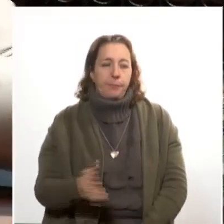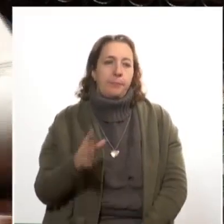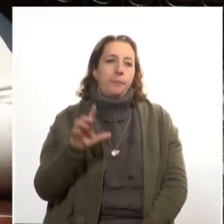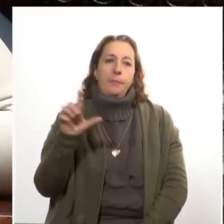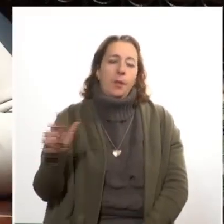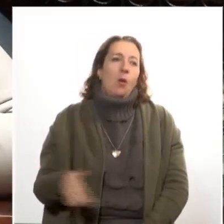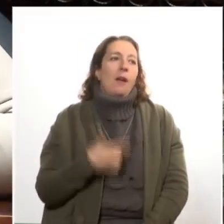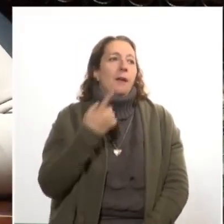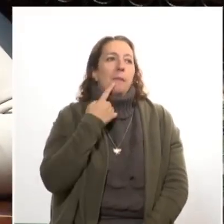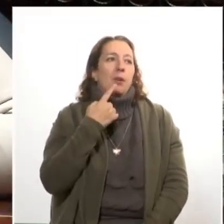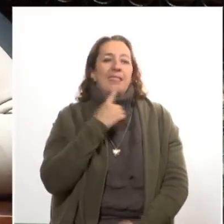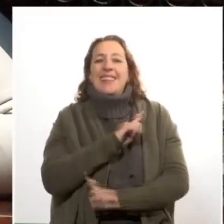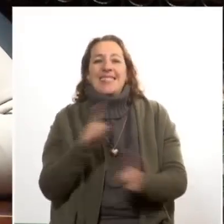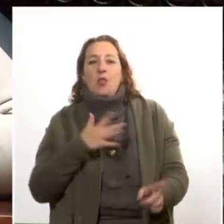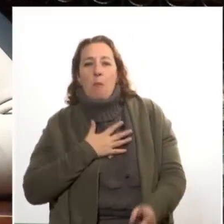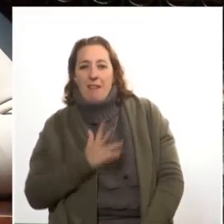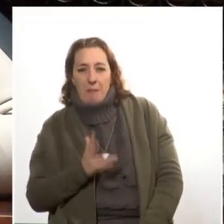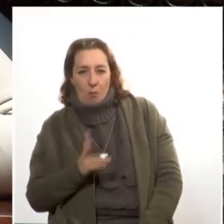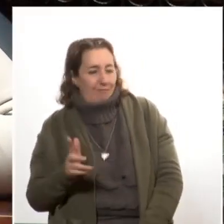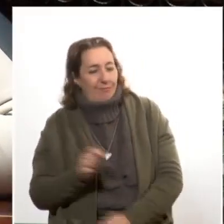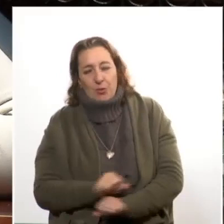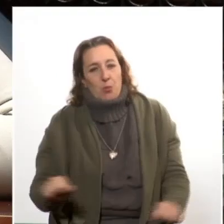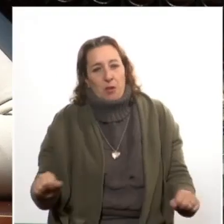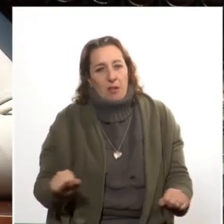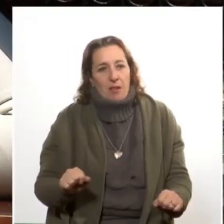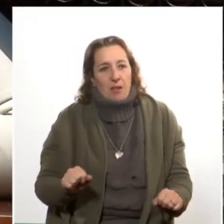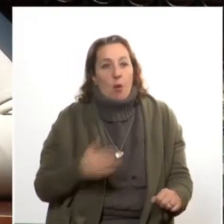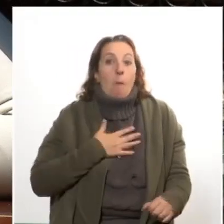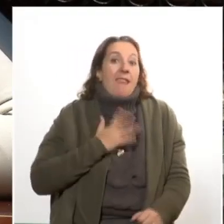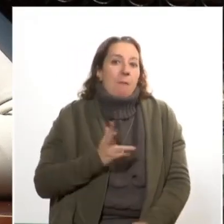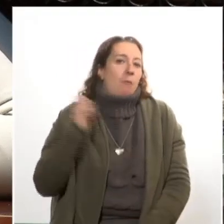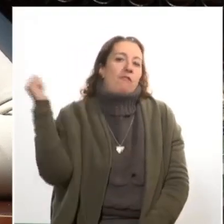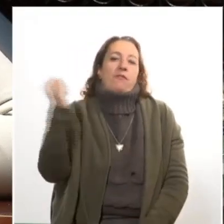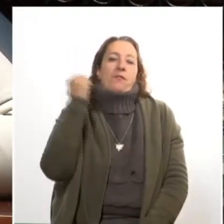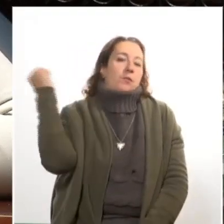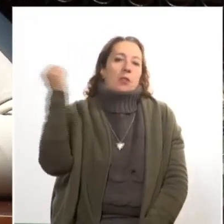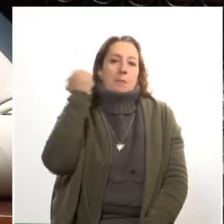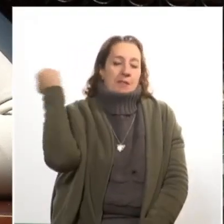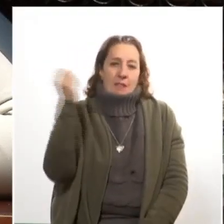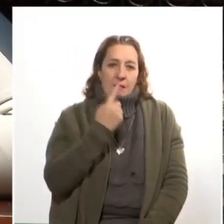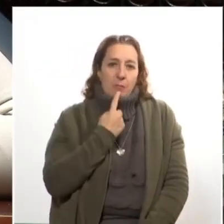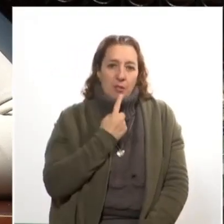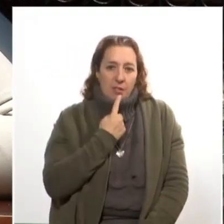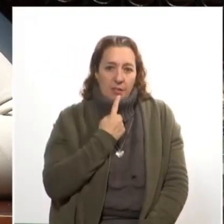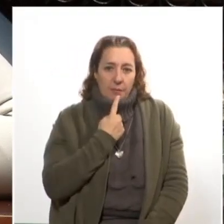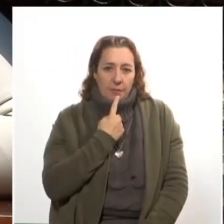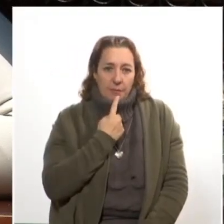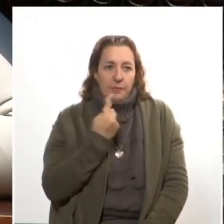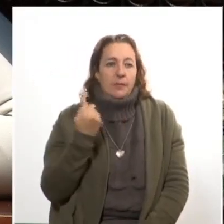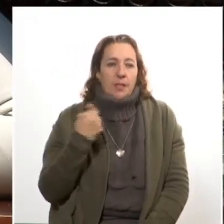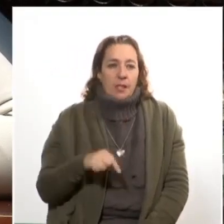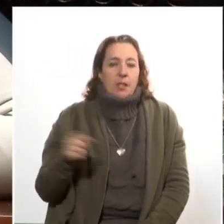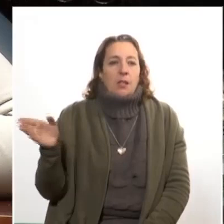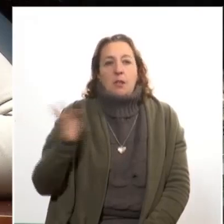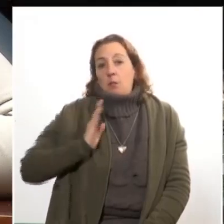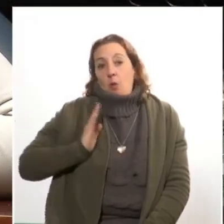hay política sin humanismo, por el contrario, el humanismo es la esencia y es la razón de la política. Y como toda